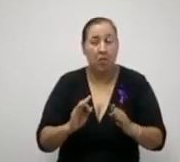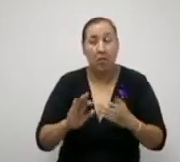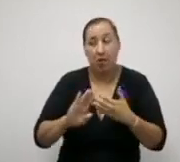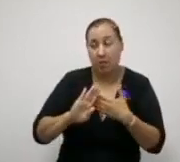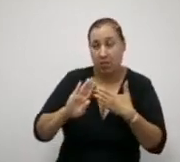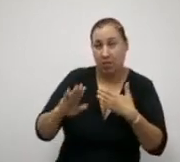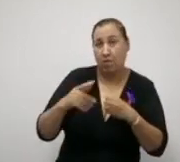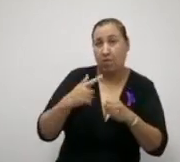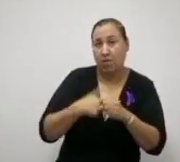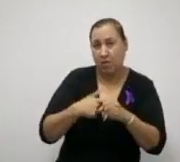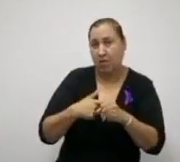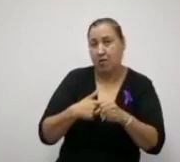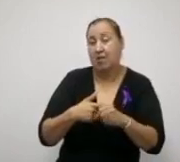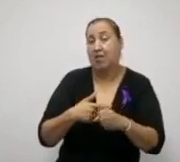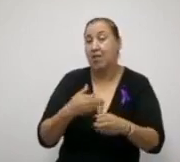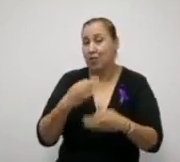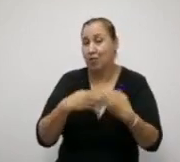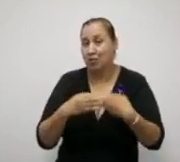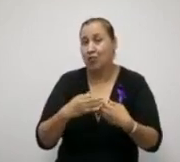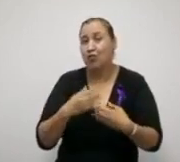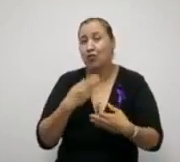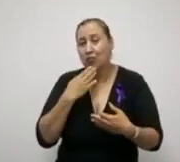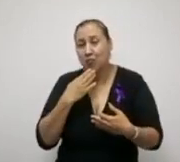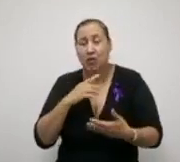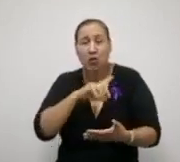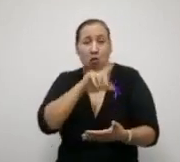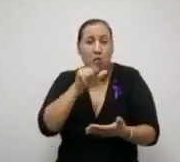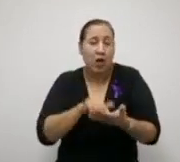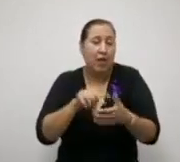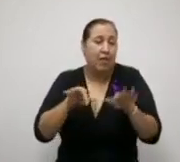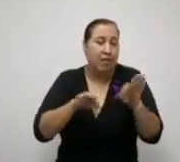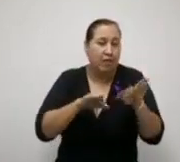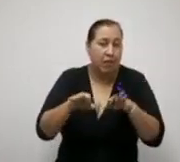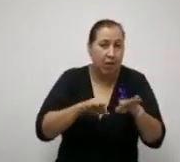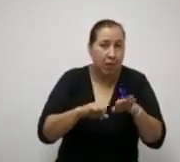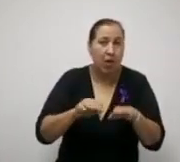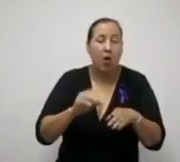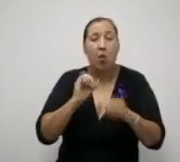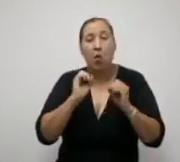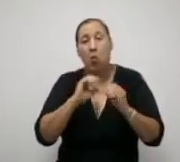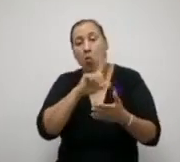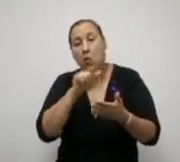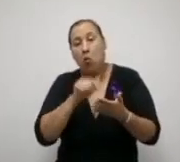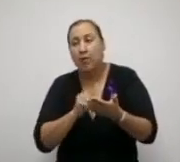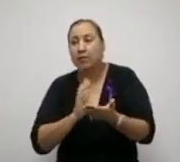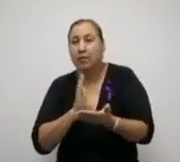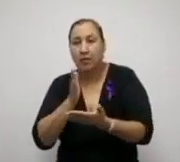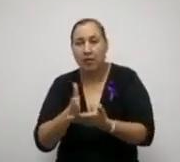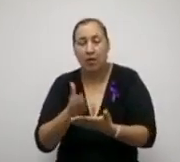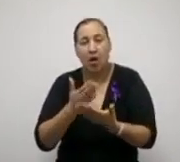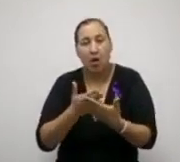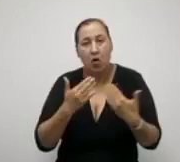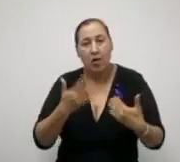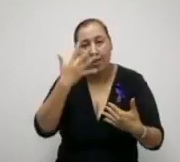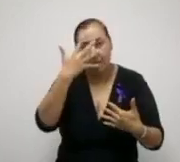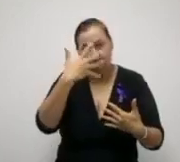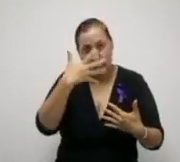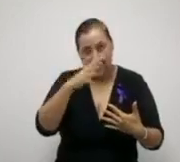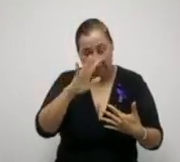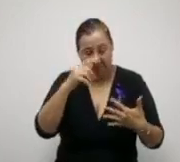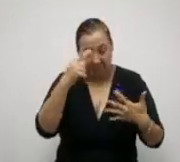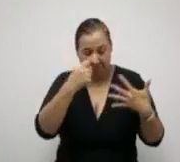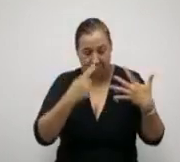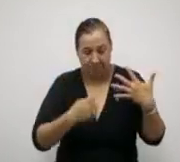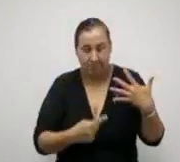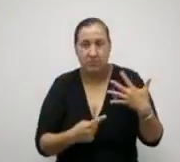saber que funcionan en los ambientes que nosotros podamos detectar como de riesgo. Es momento de abordar los 10 indicadores